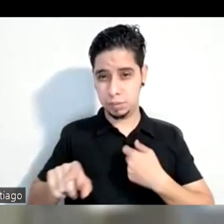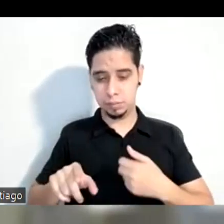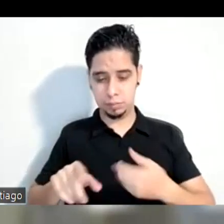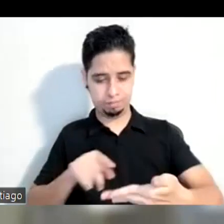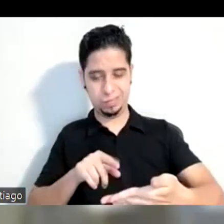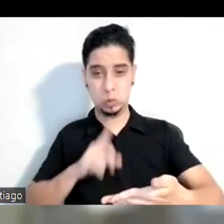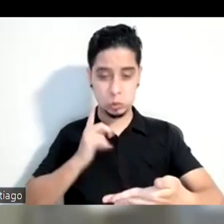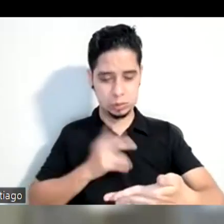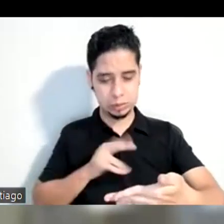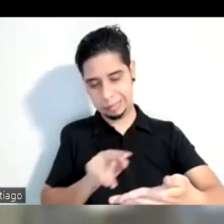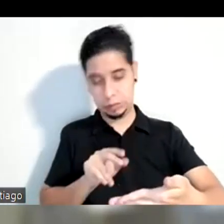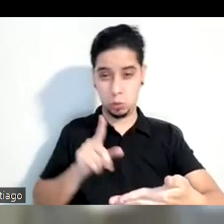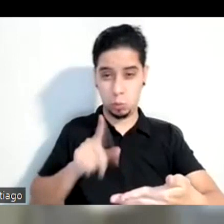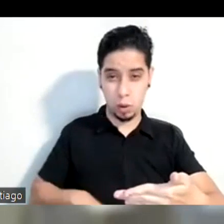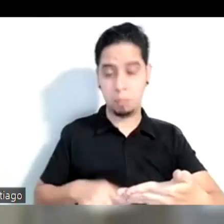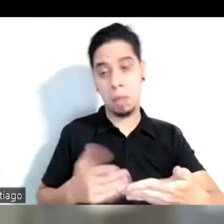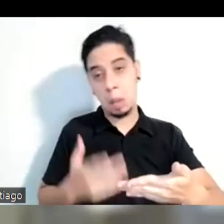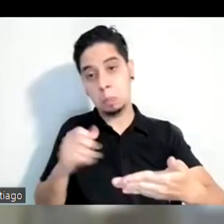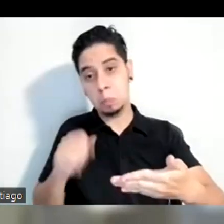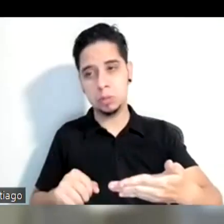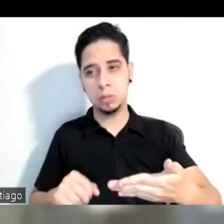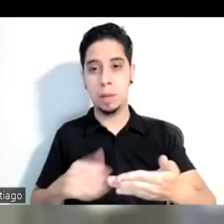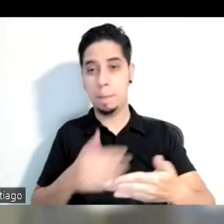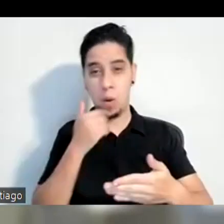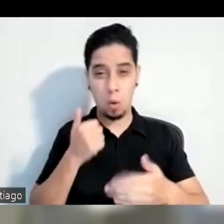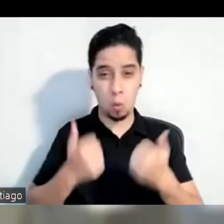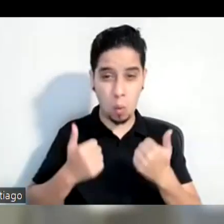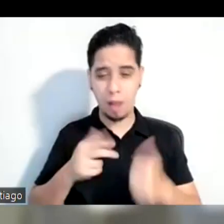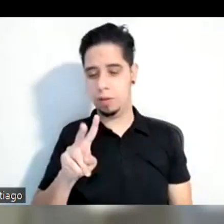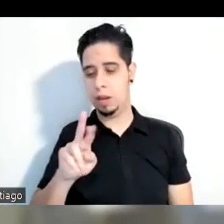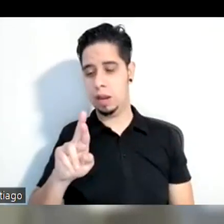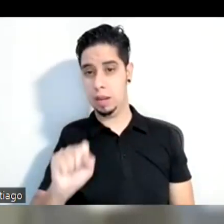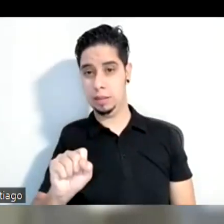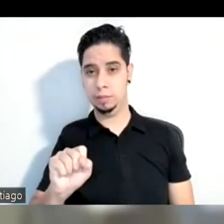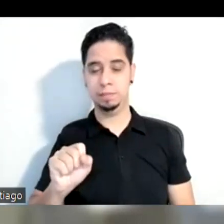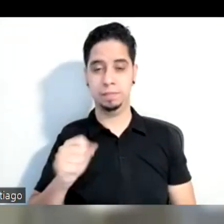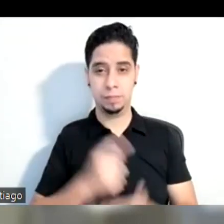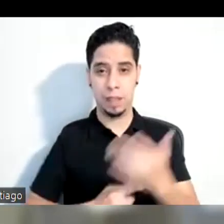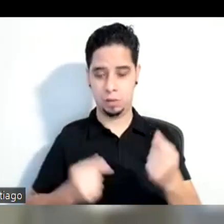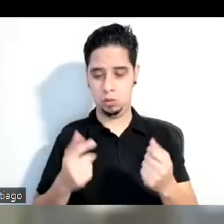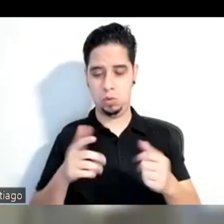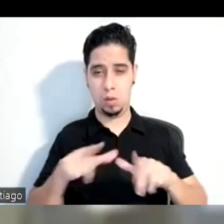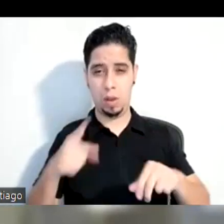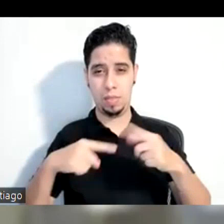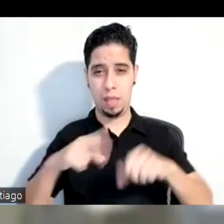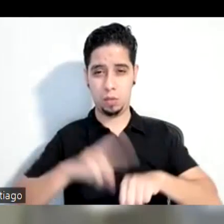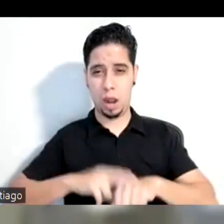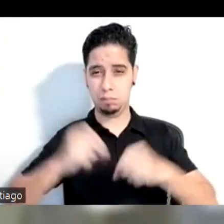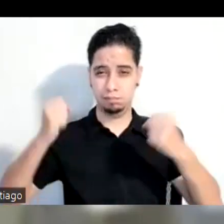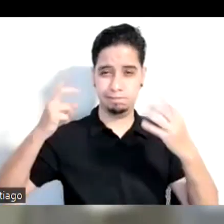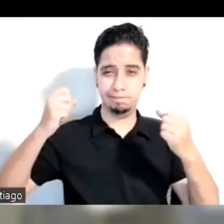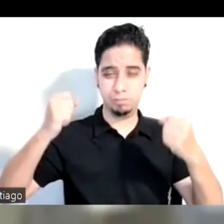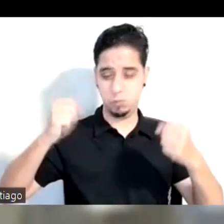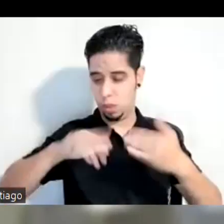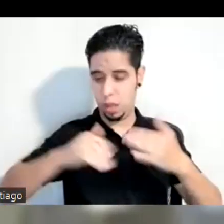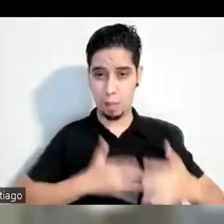¿verdad? Lo mejor que funciona, pues es el vía, ¿ves? Porque tienes el intérprete, tú hablas en tu lenguaje natural, puedes expresar todas tus emociones